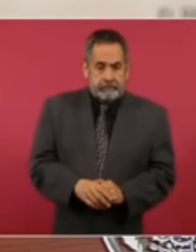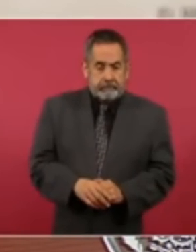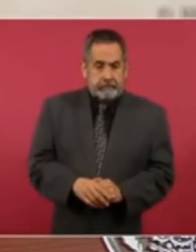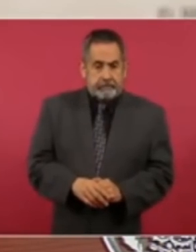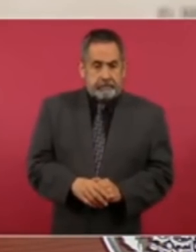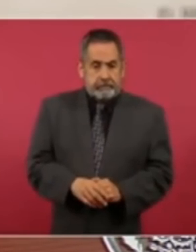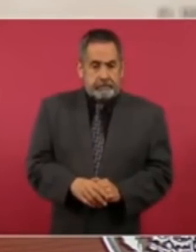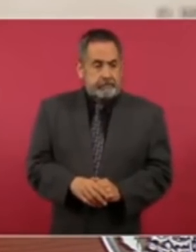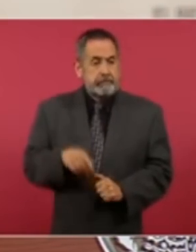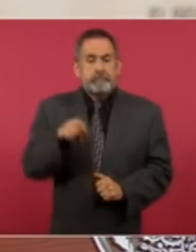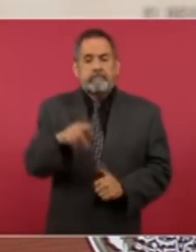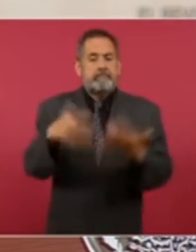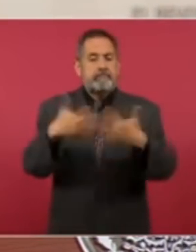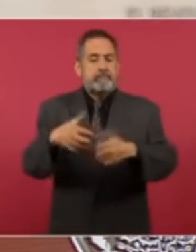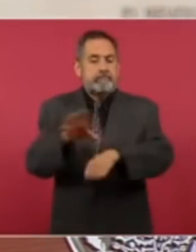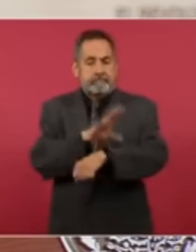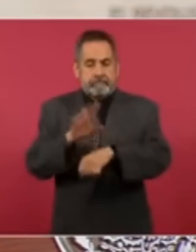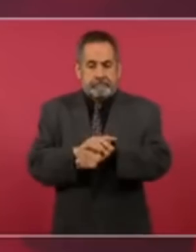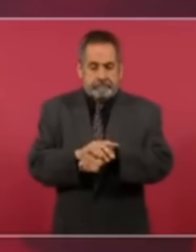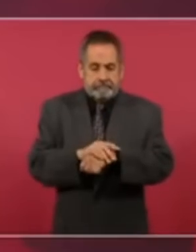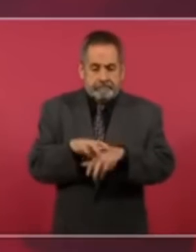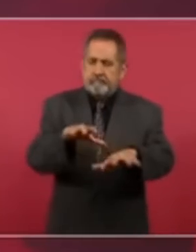las plantas eléctricas y se